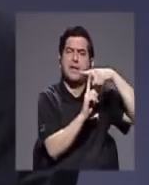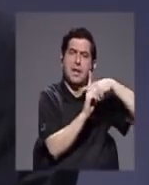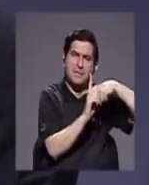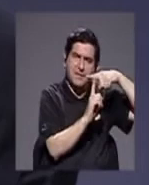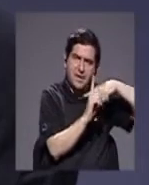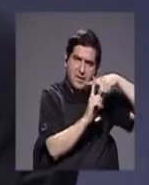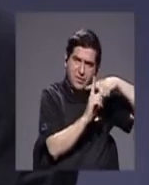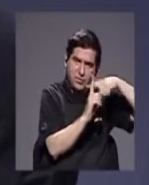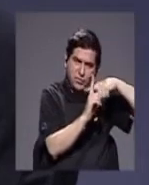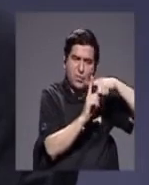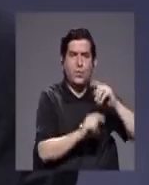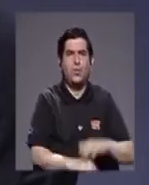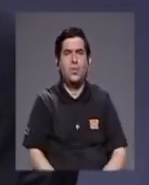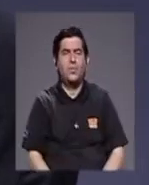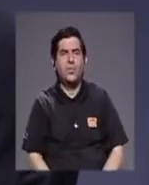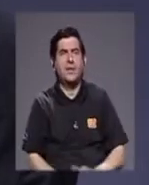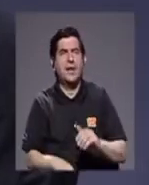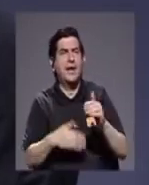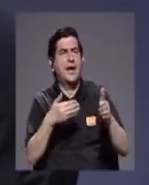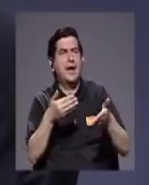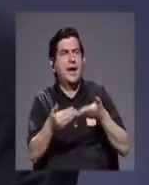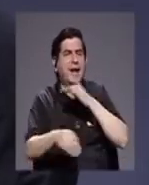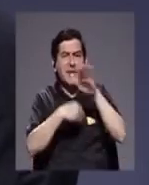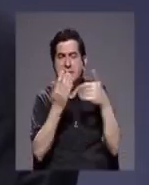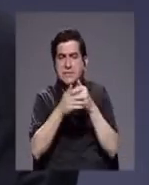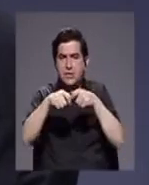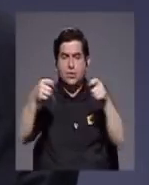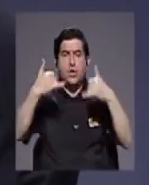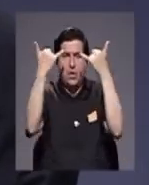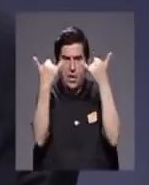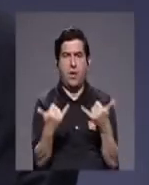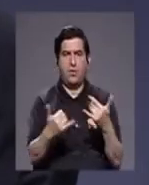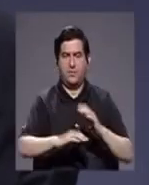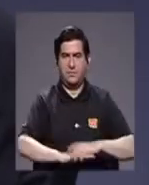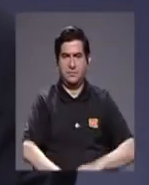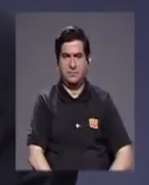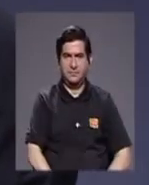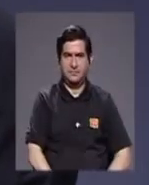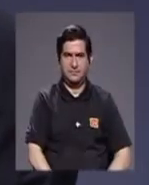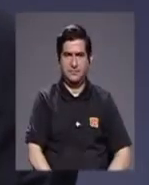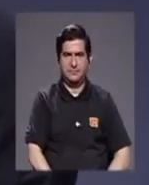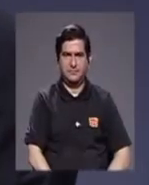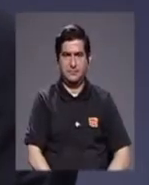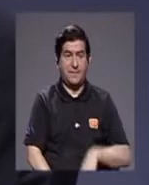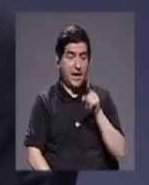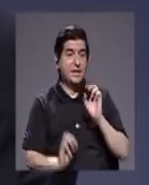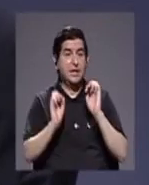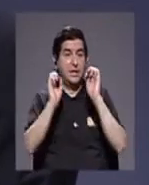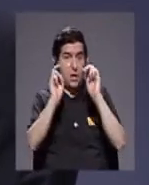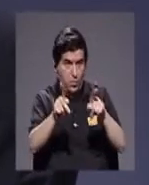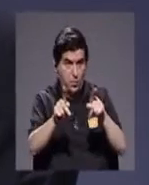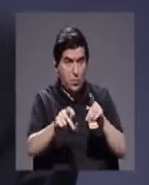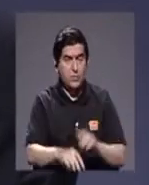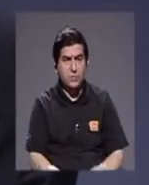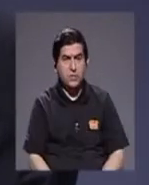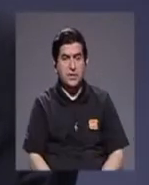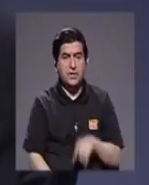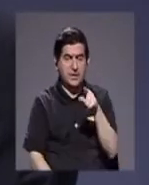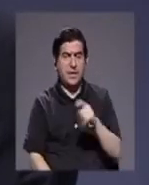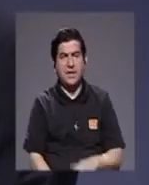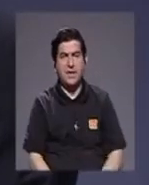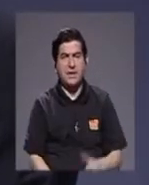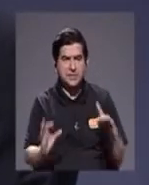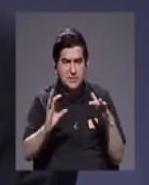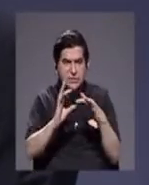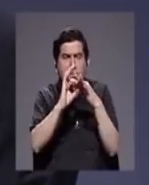temperatura, para prácticamente medir todo en este momento. Entonces, esta posibilidad de que haya esta convergencia